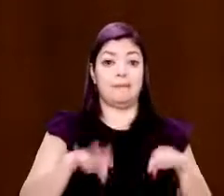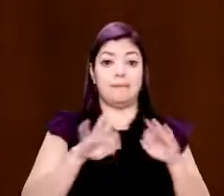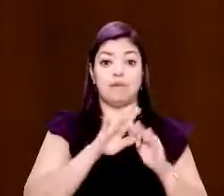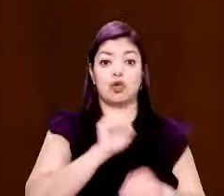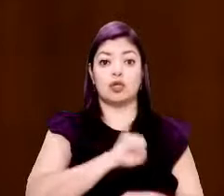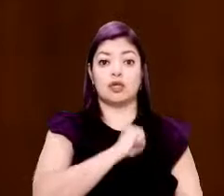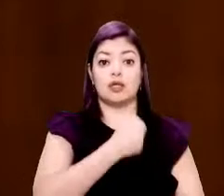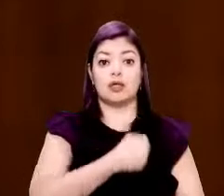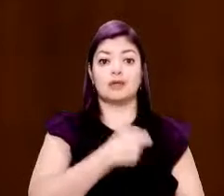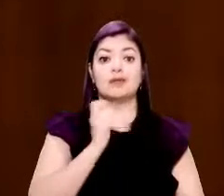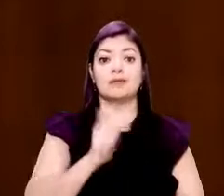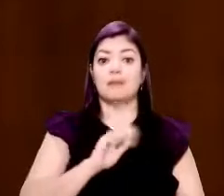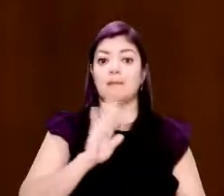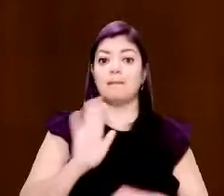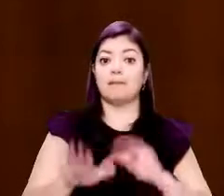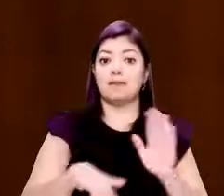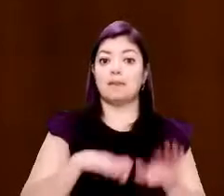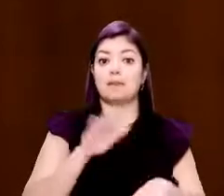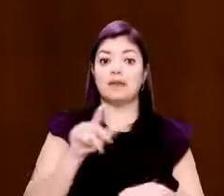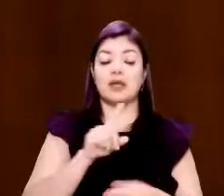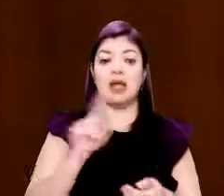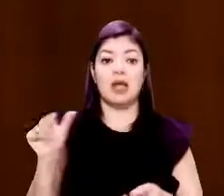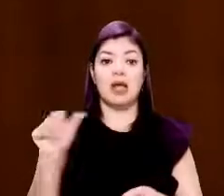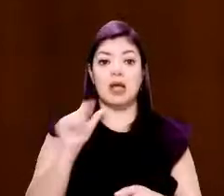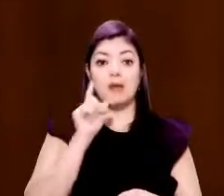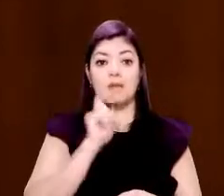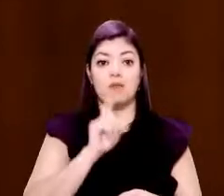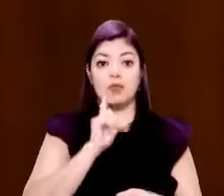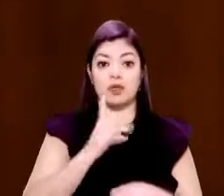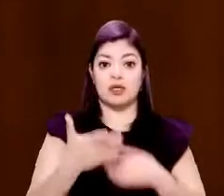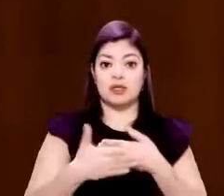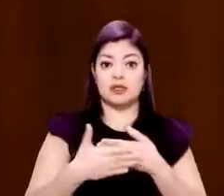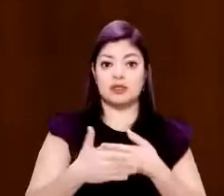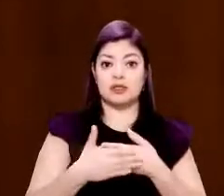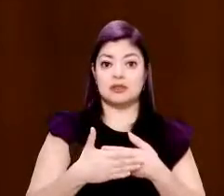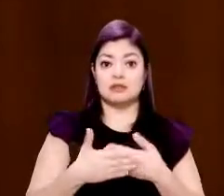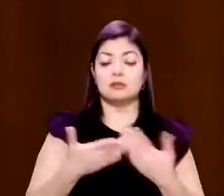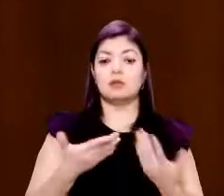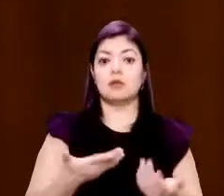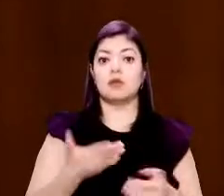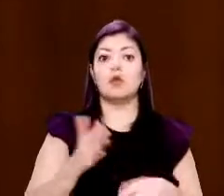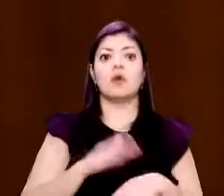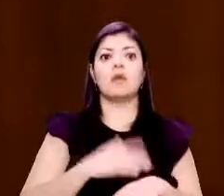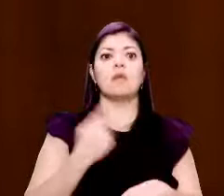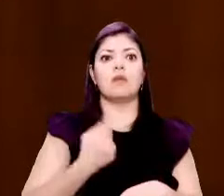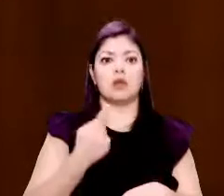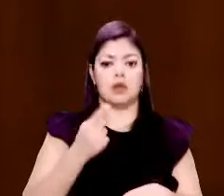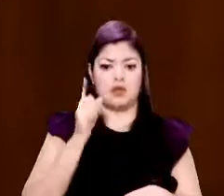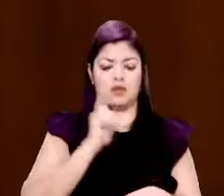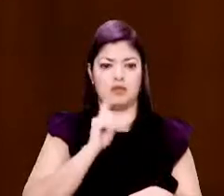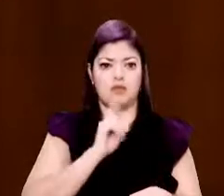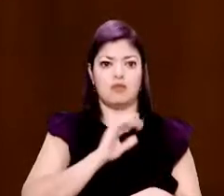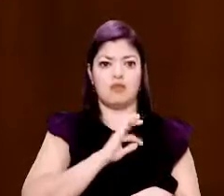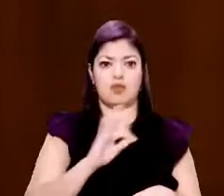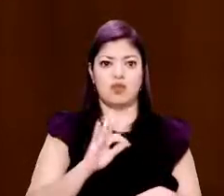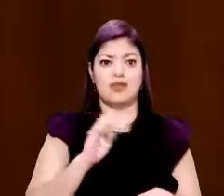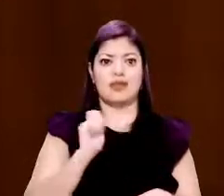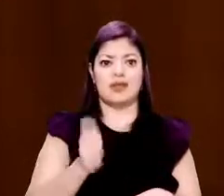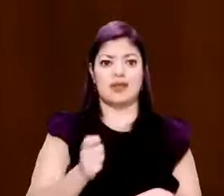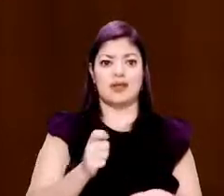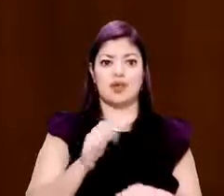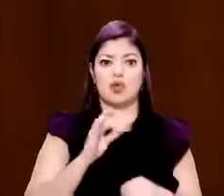es la mortalidad materna, dado que la mayoría de muertes pueden evitarse durante el último